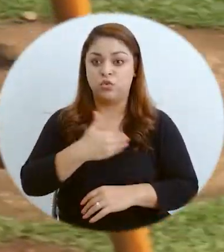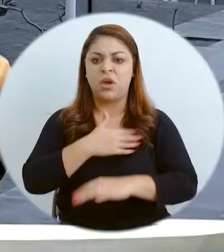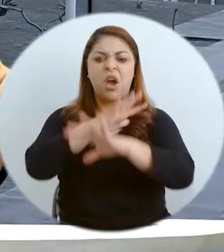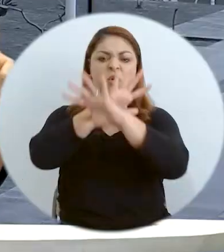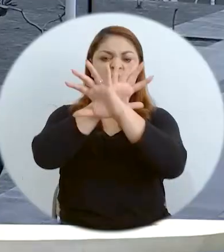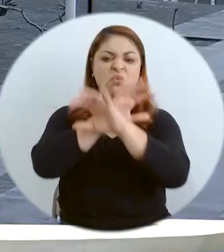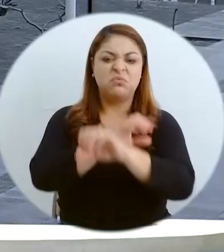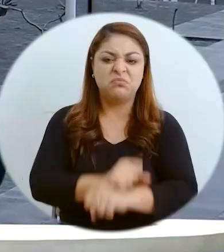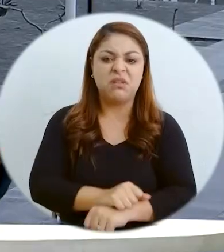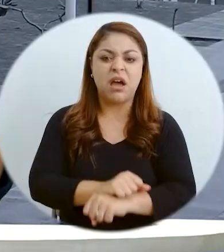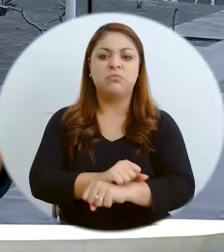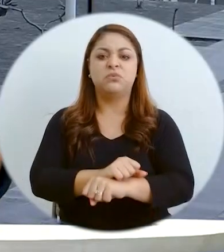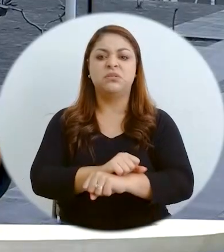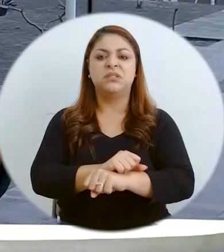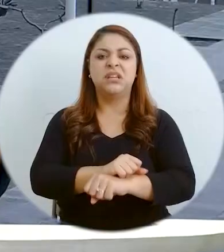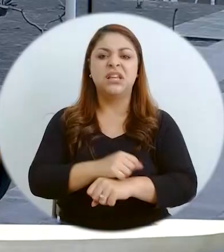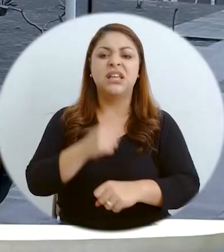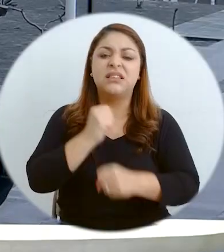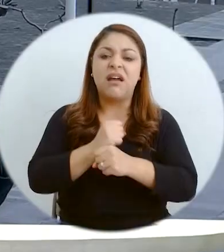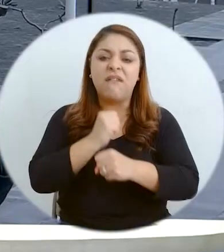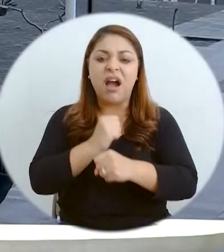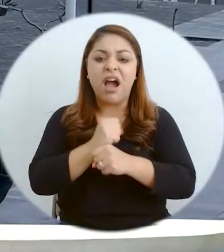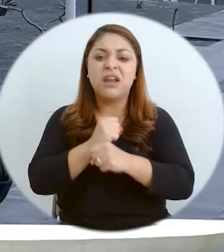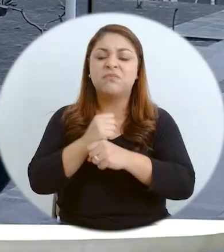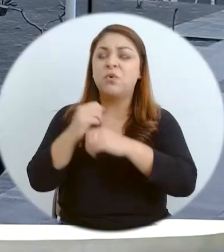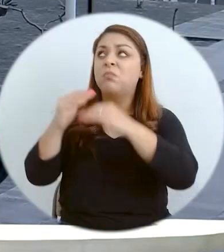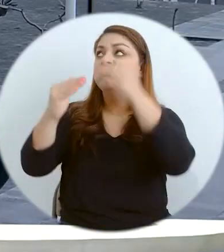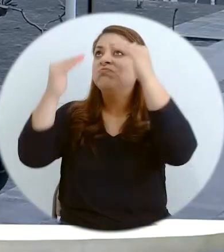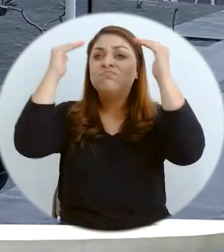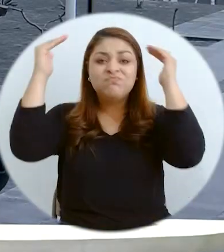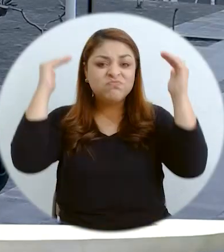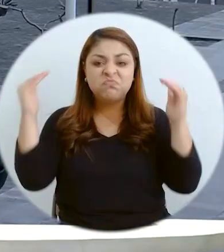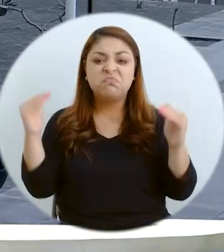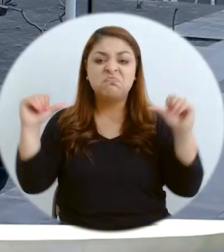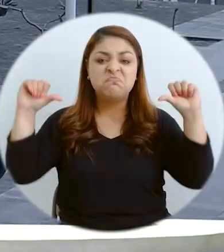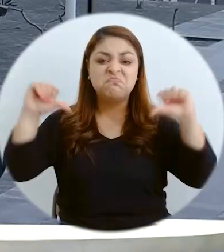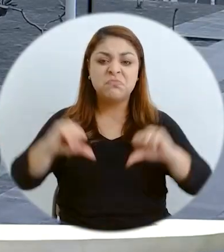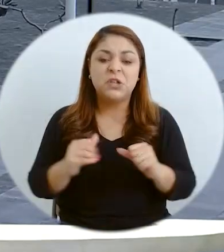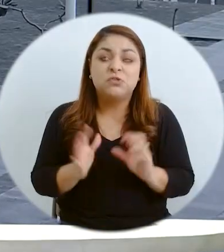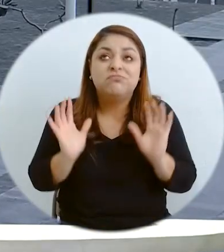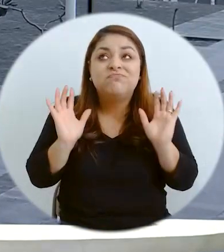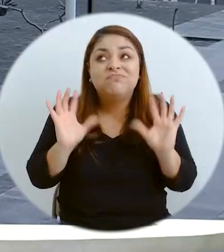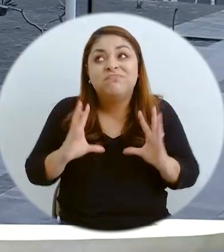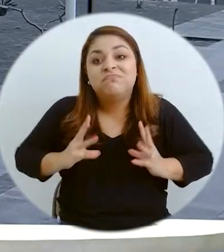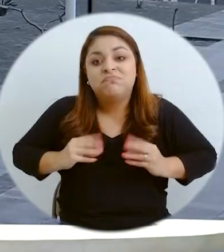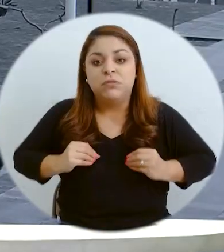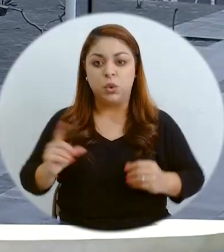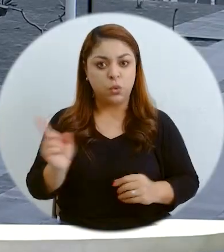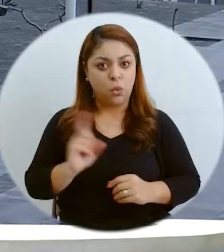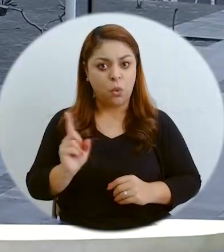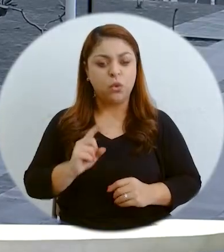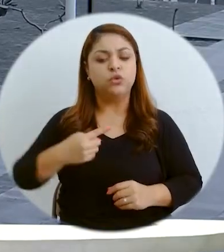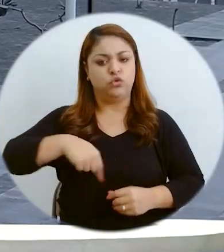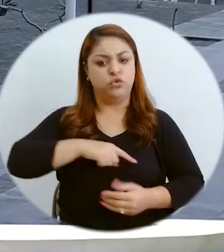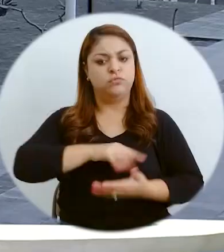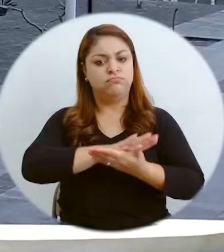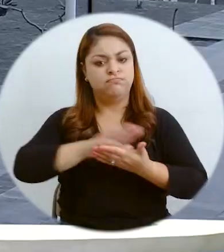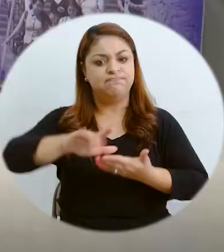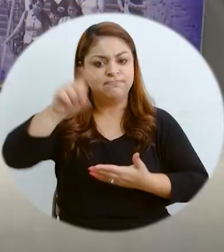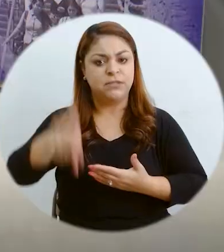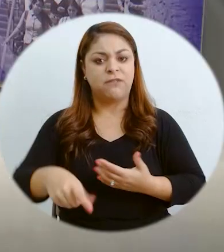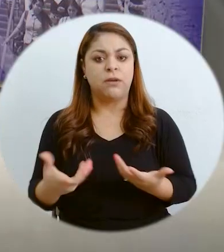acostumbrado como docentes en trabajar en situaciones precarias y la dignificación docente tiene que empezar por nosotras y por nosotros